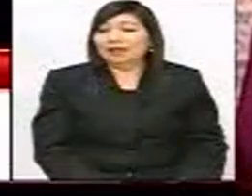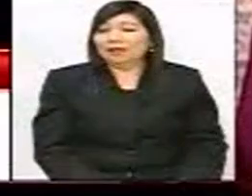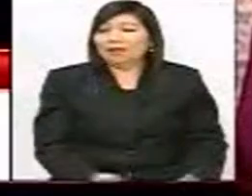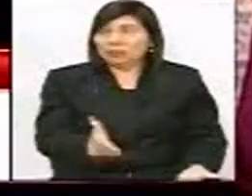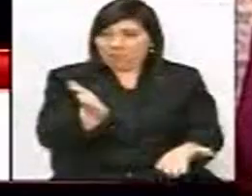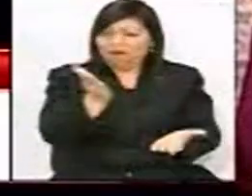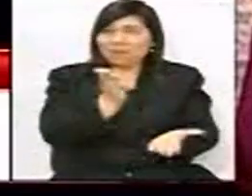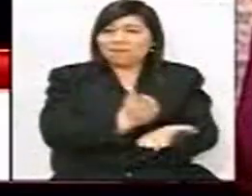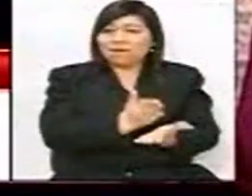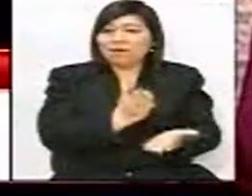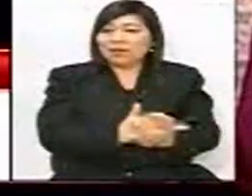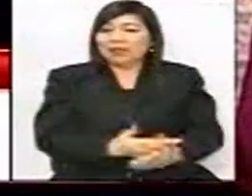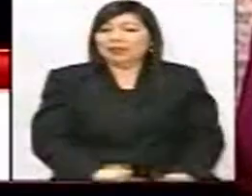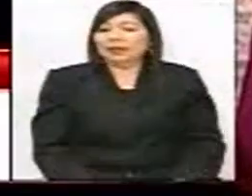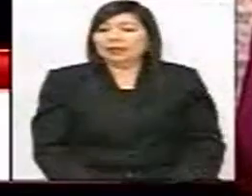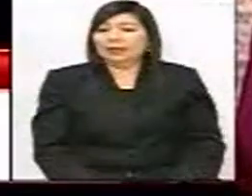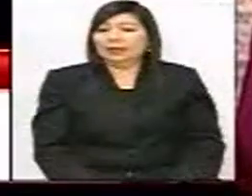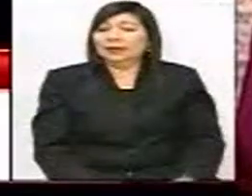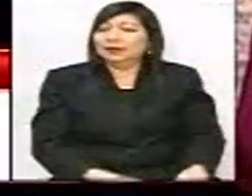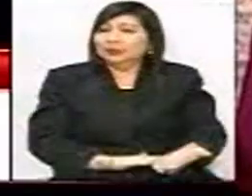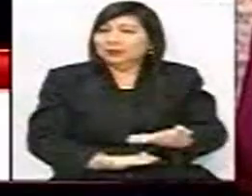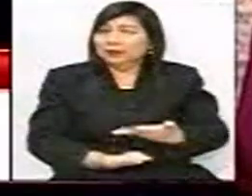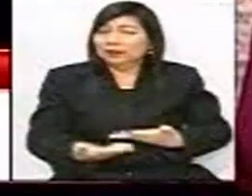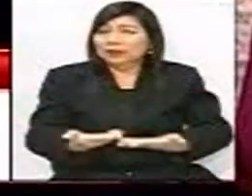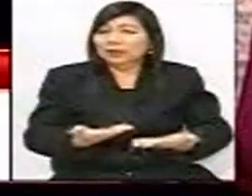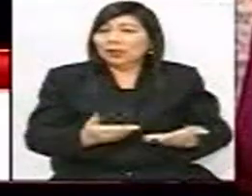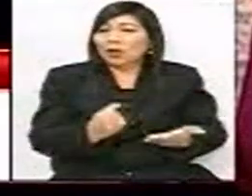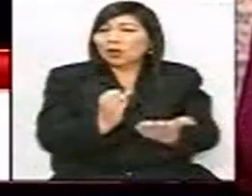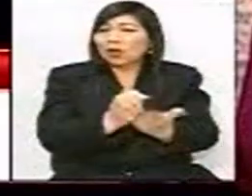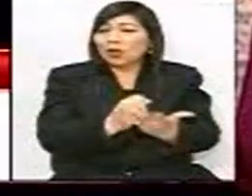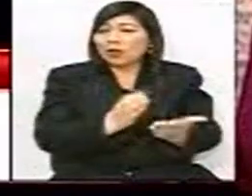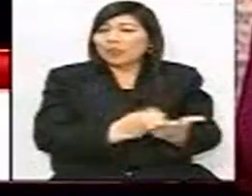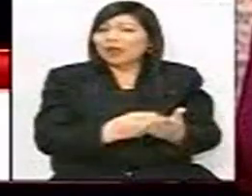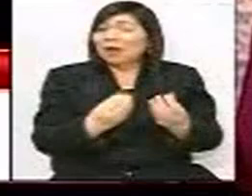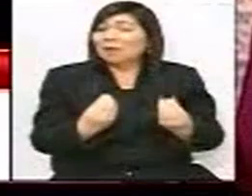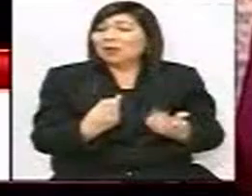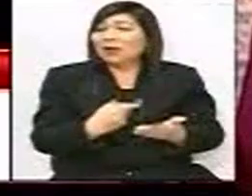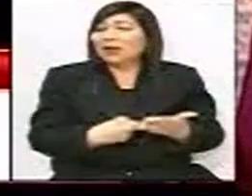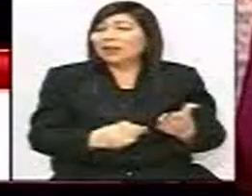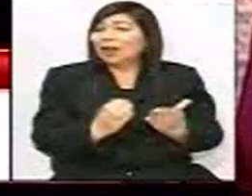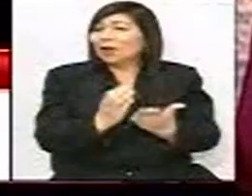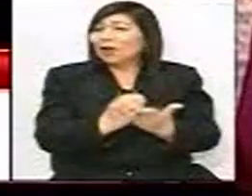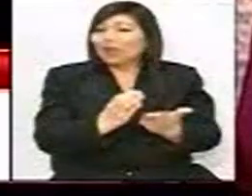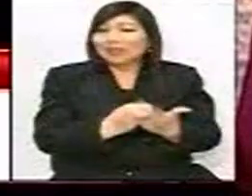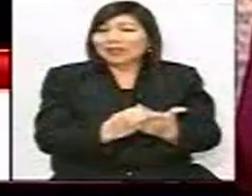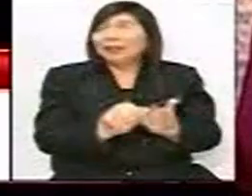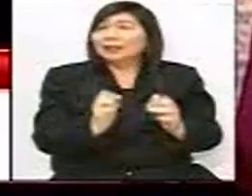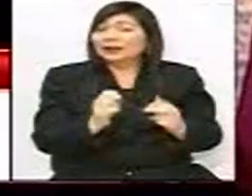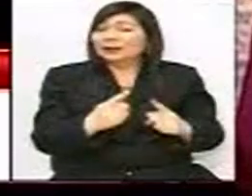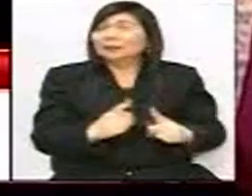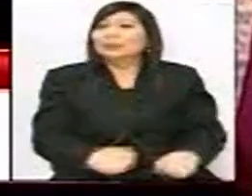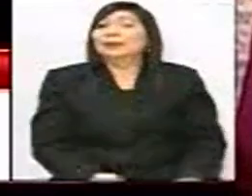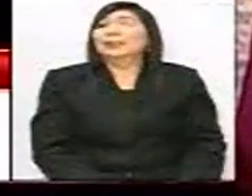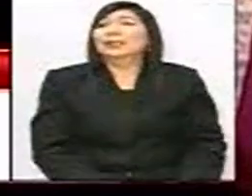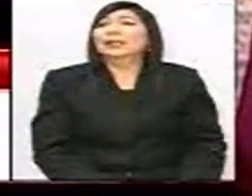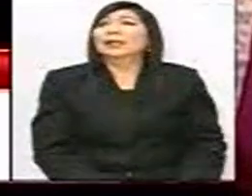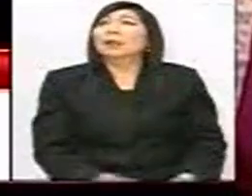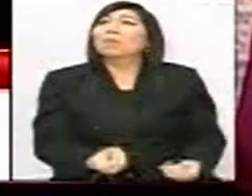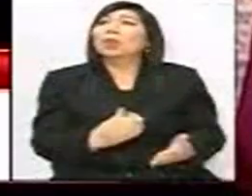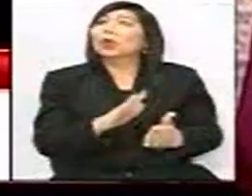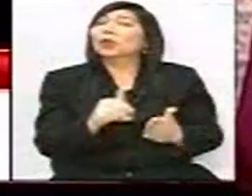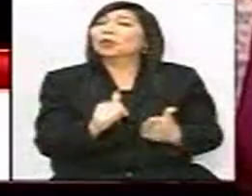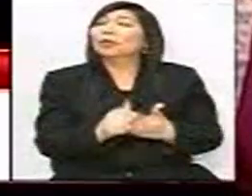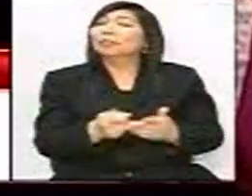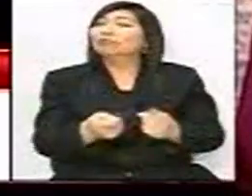póngase fuerte y renegocie ese contrato, porque obviamente el contrato así lo permite. Y por todas